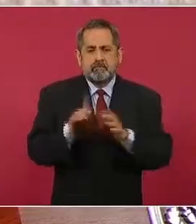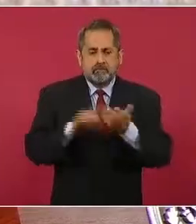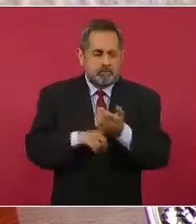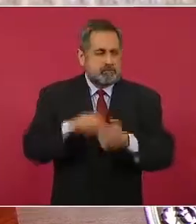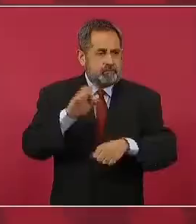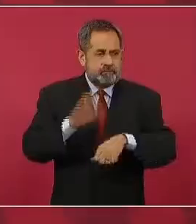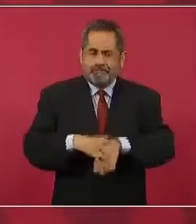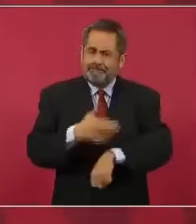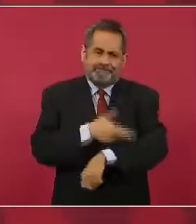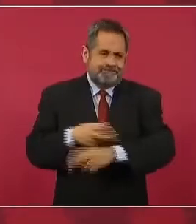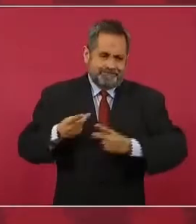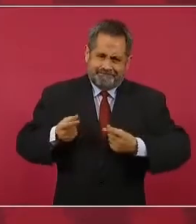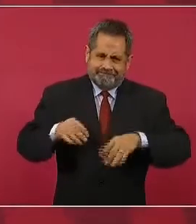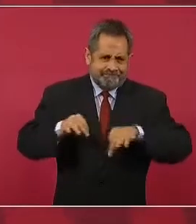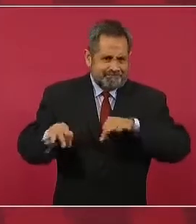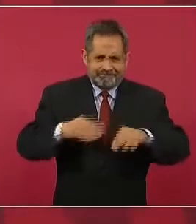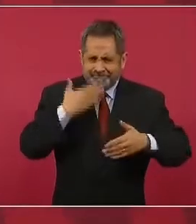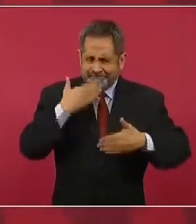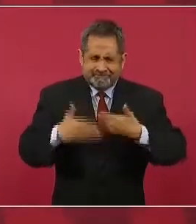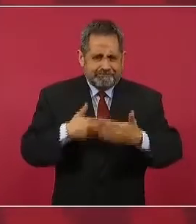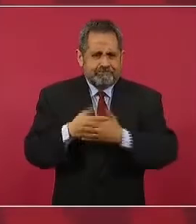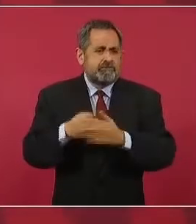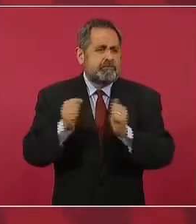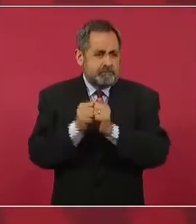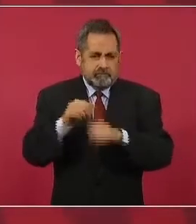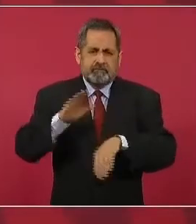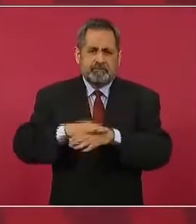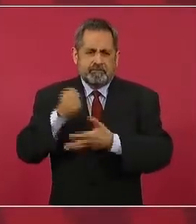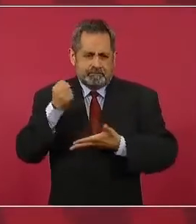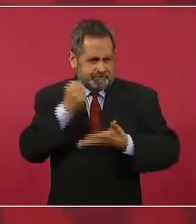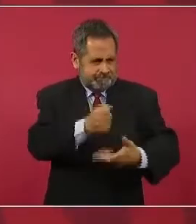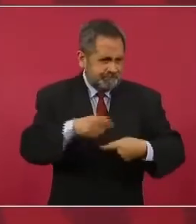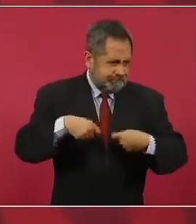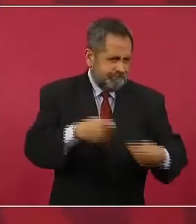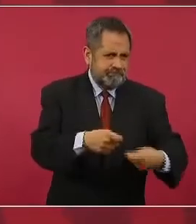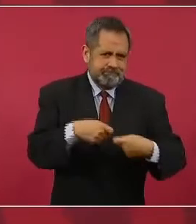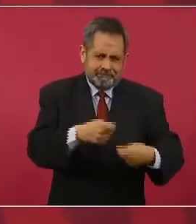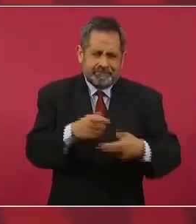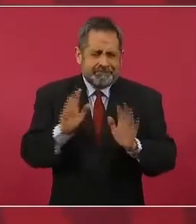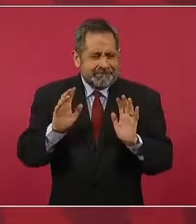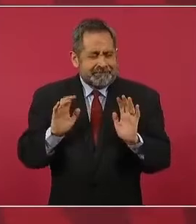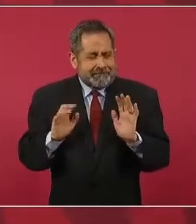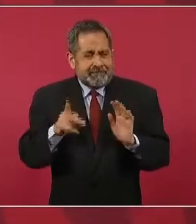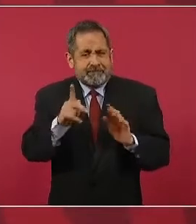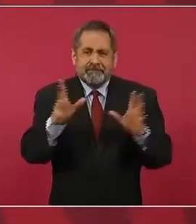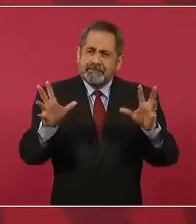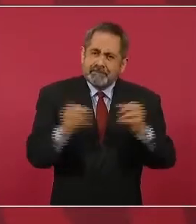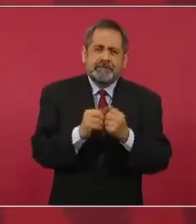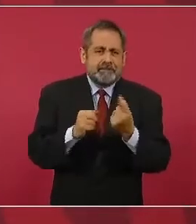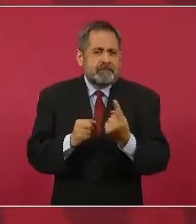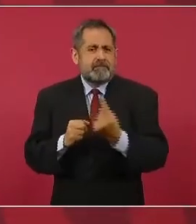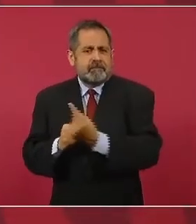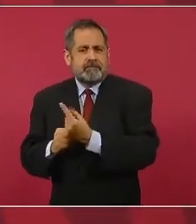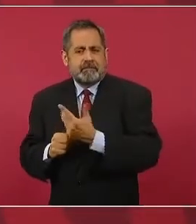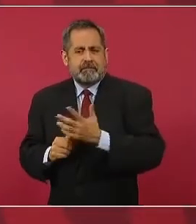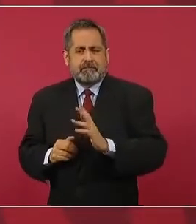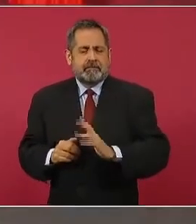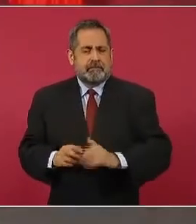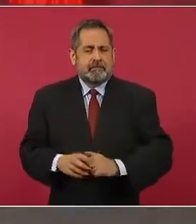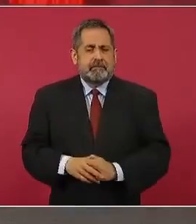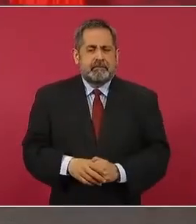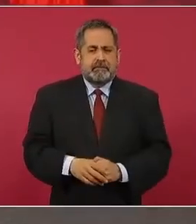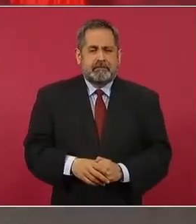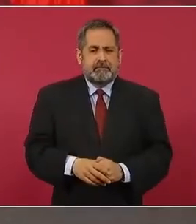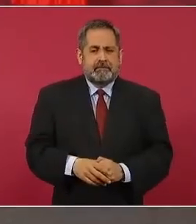Entonces estamos buscando, lo hemos venido planteando y se ha llevado a la práctica, que sin quitar el